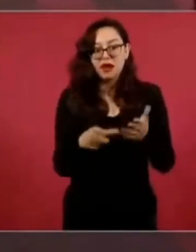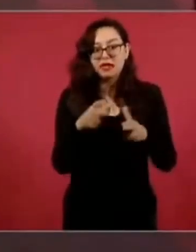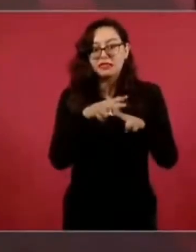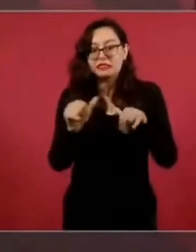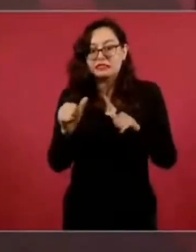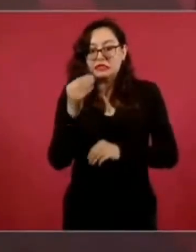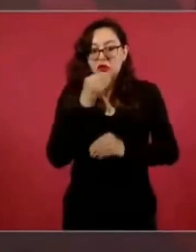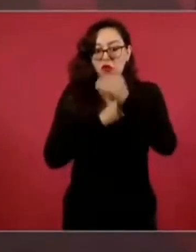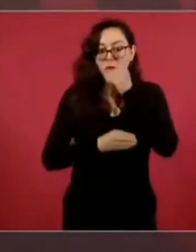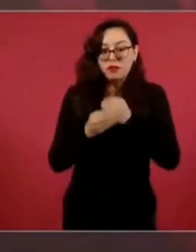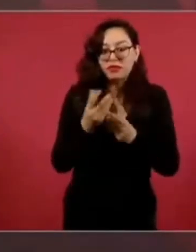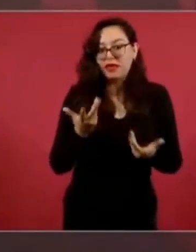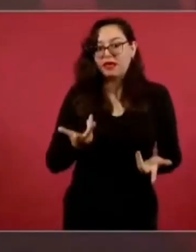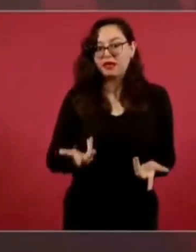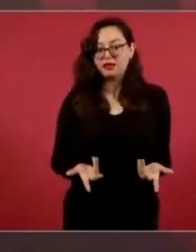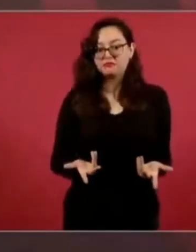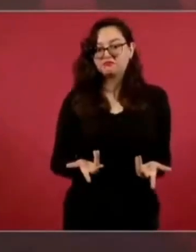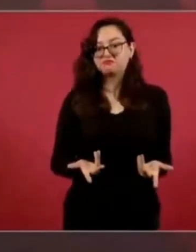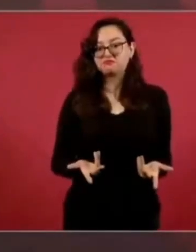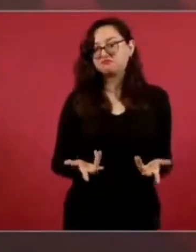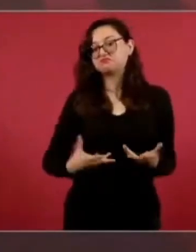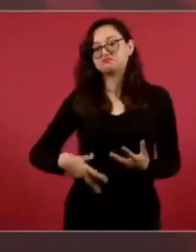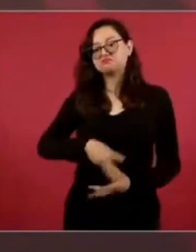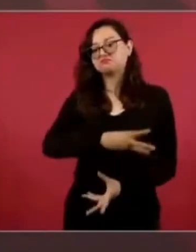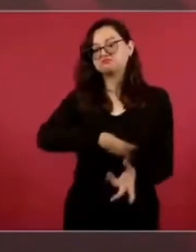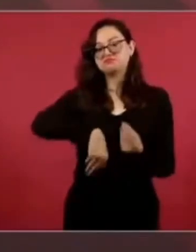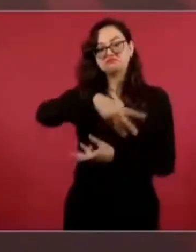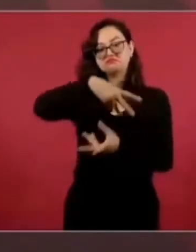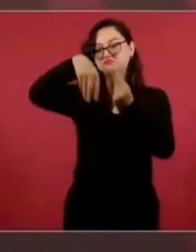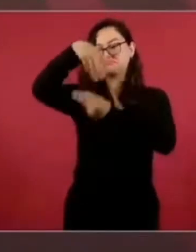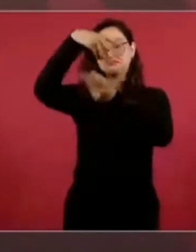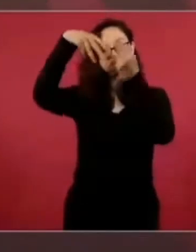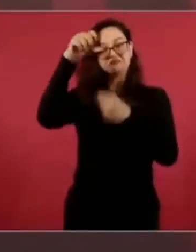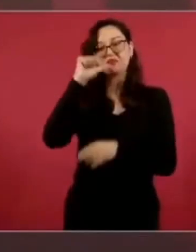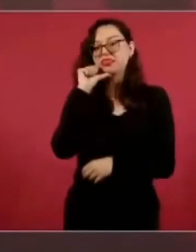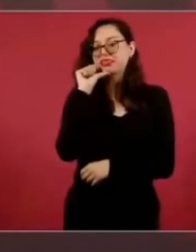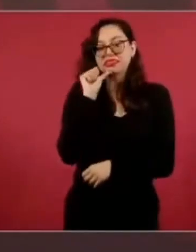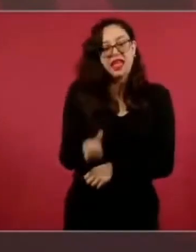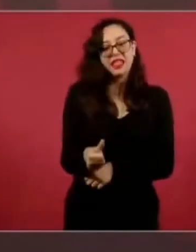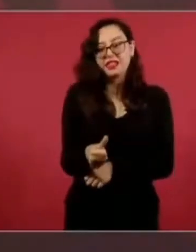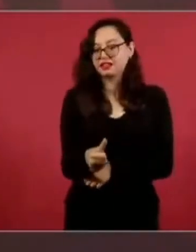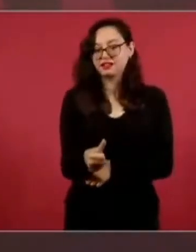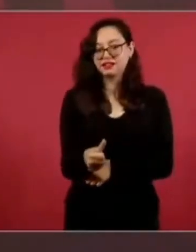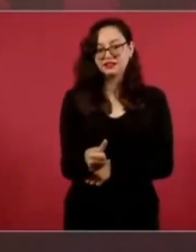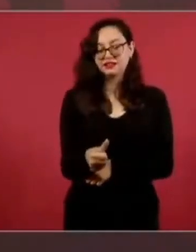se beneficia el comercio, ni la industria, ni nada.